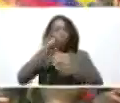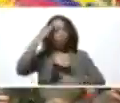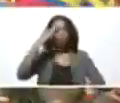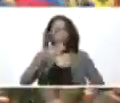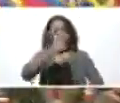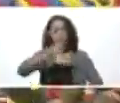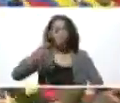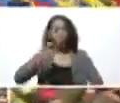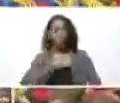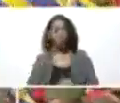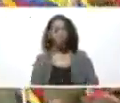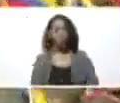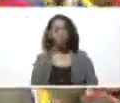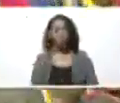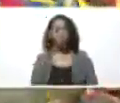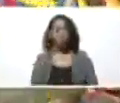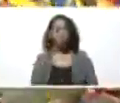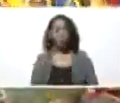cívico-militar.